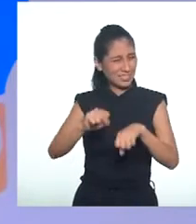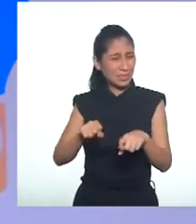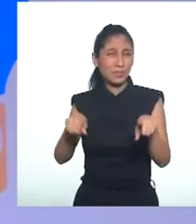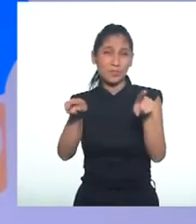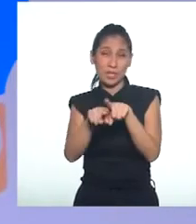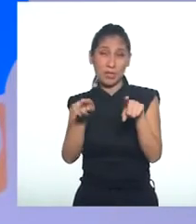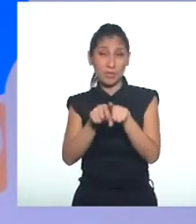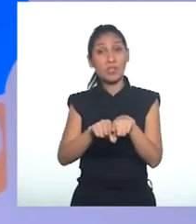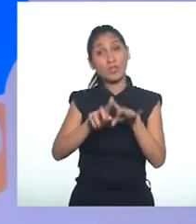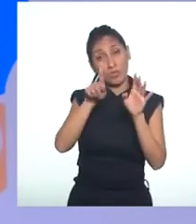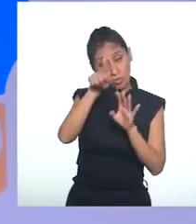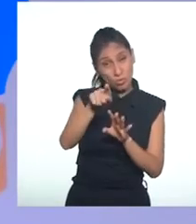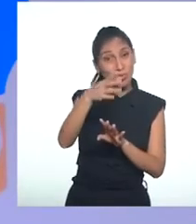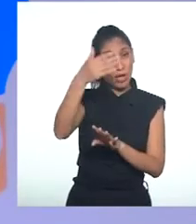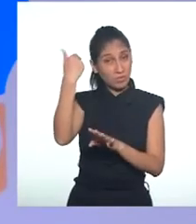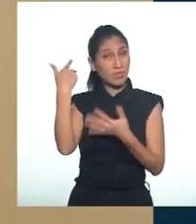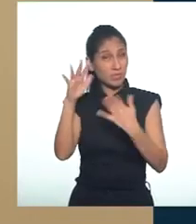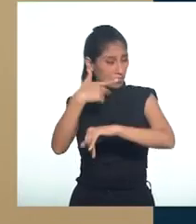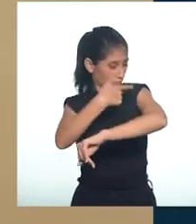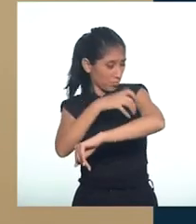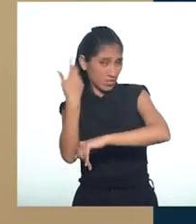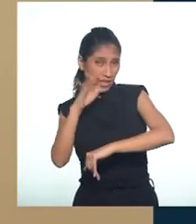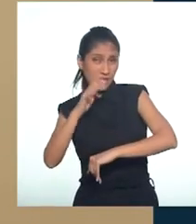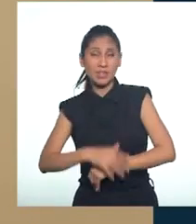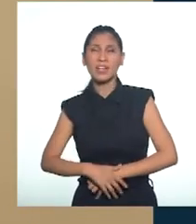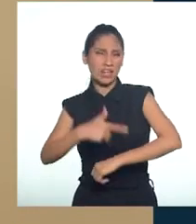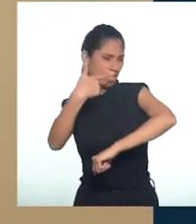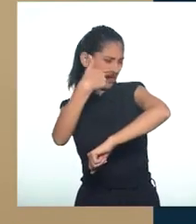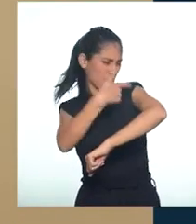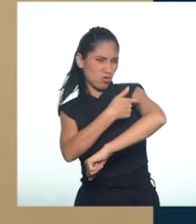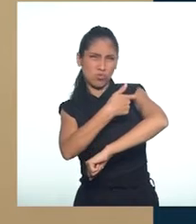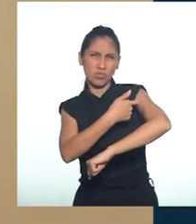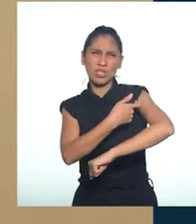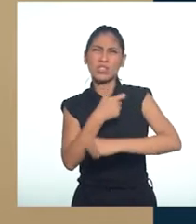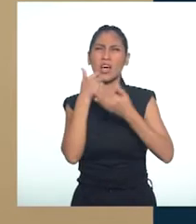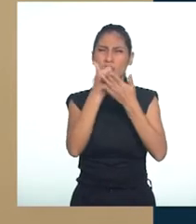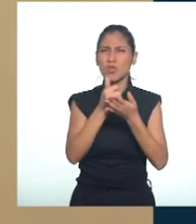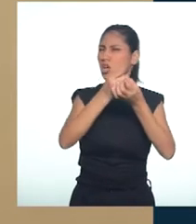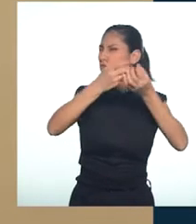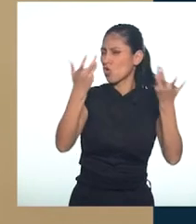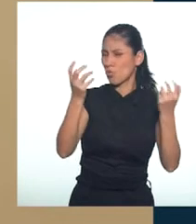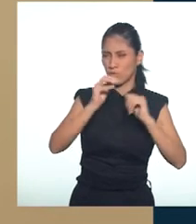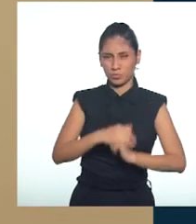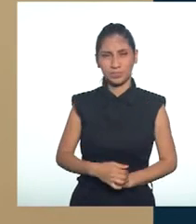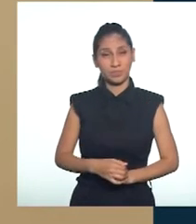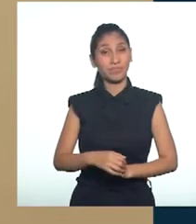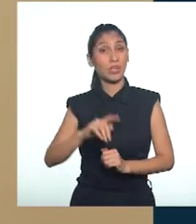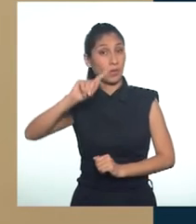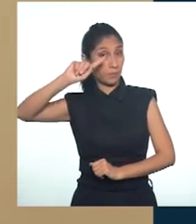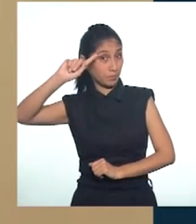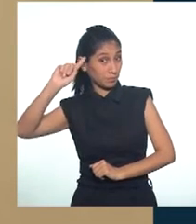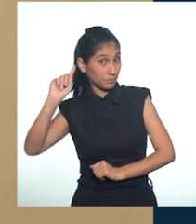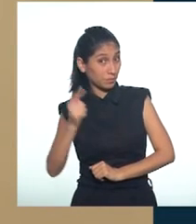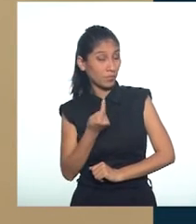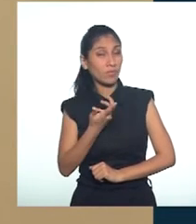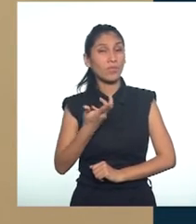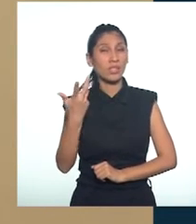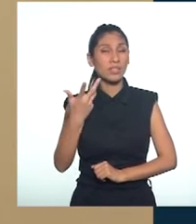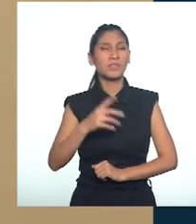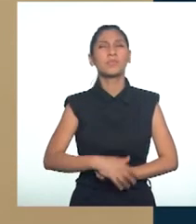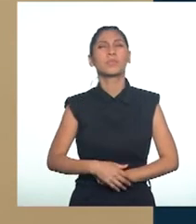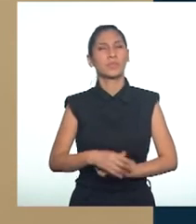y probablemente tú ya estés vacunado. Las vacunas funcionan de la siguiente manera. Lo primero que se hace